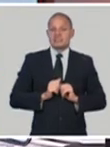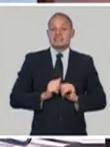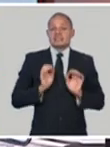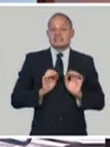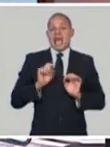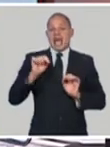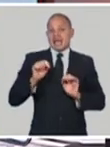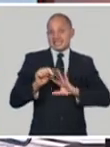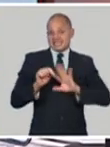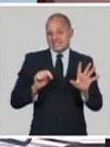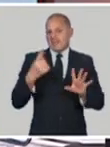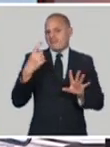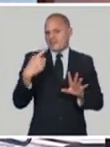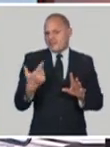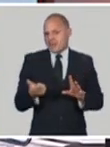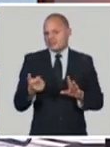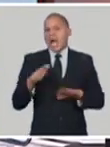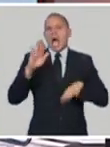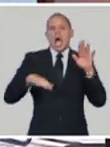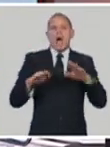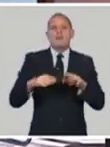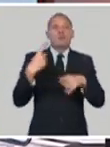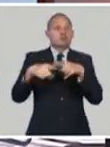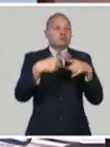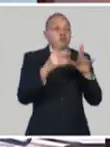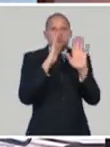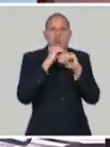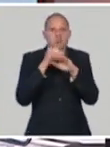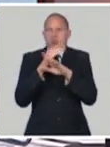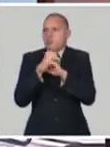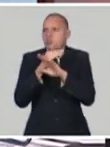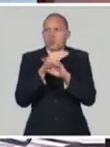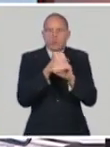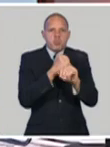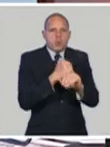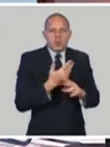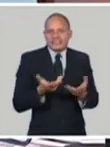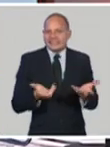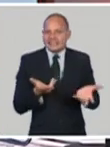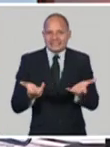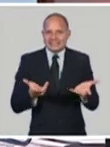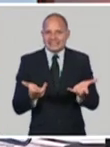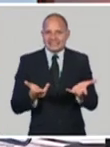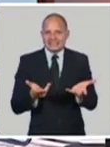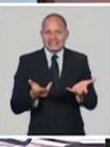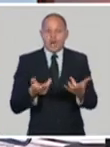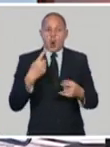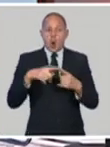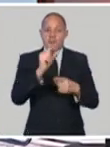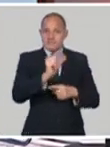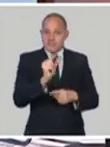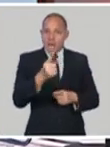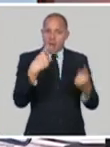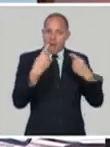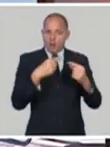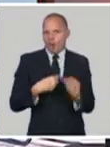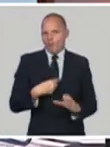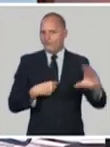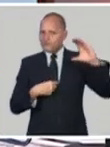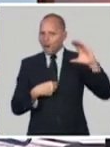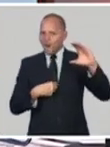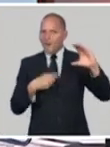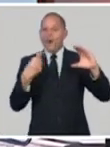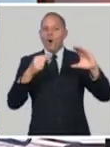vamos a tener que enfrentar un crecimiento de los ingresos de la persona a partir del crecimiento de los salarios, pensiones y